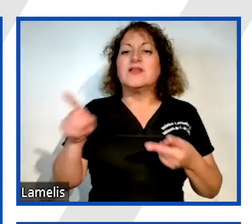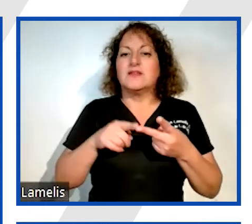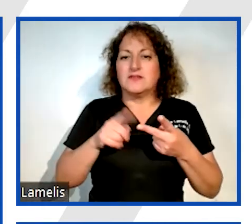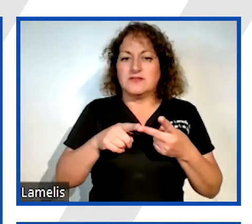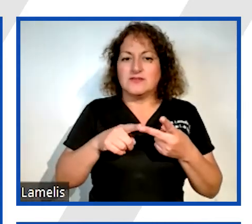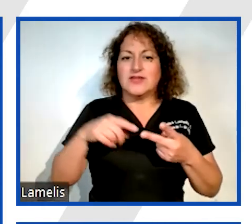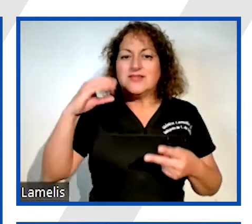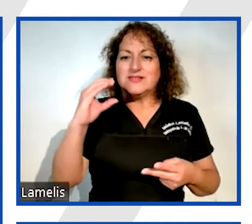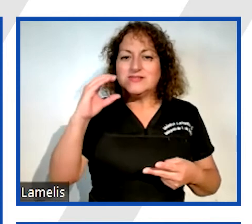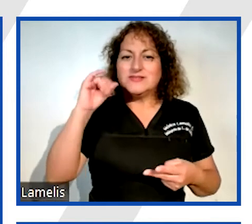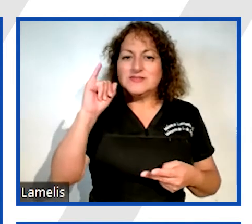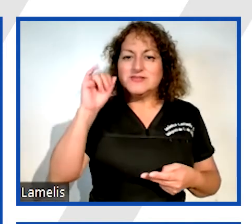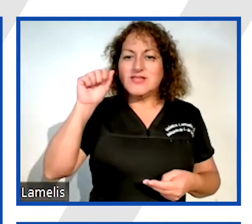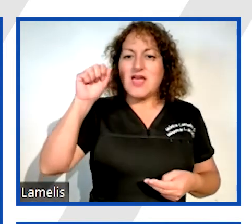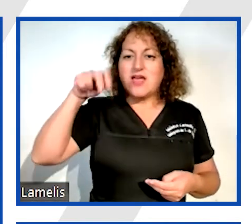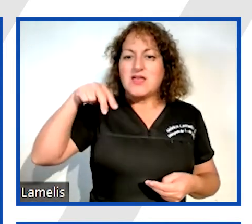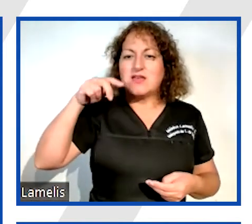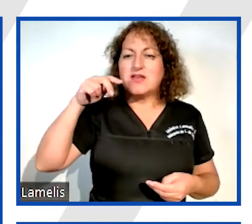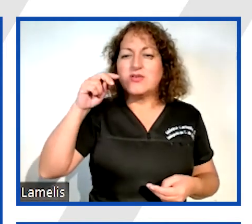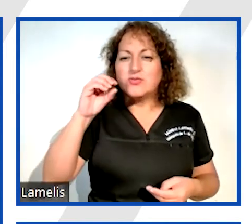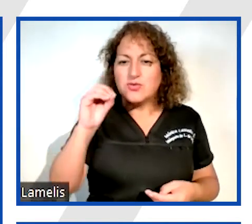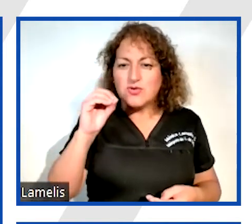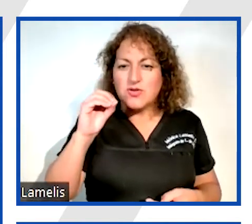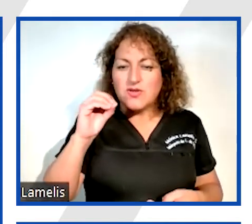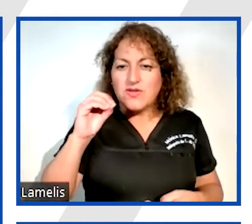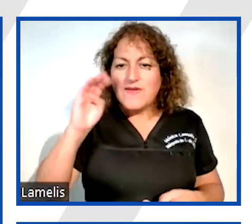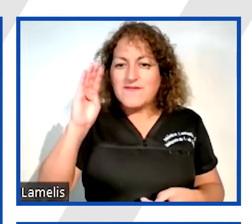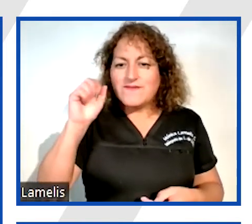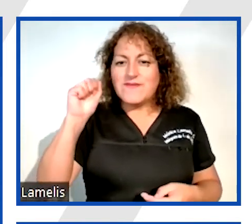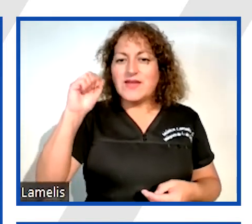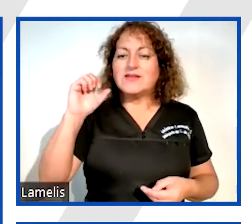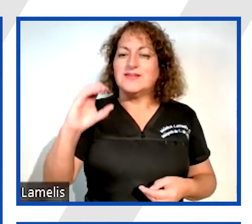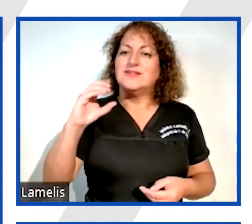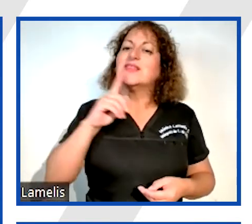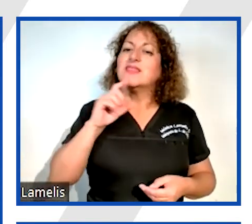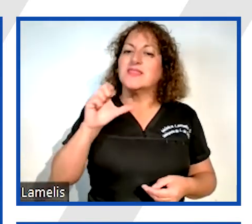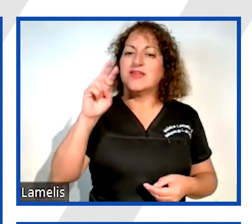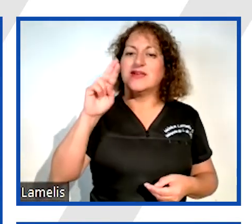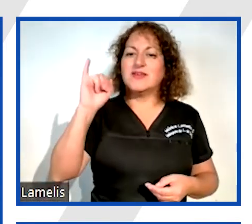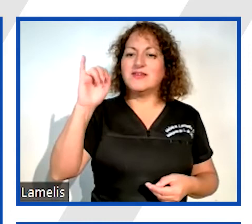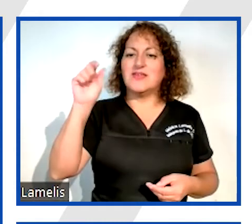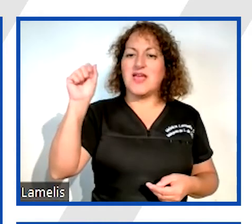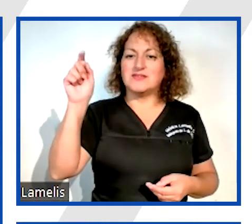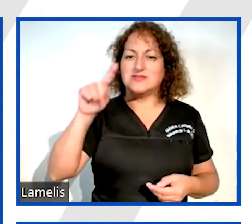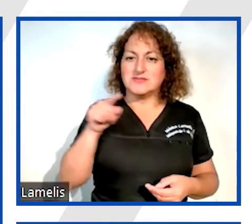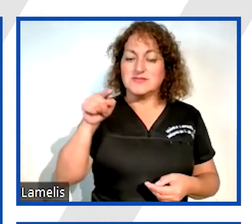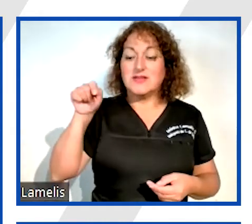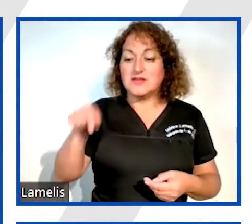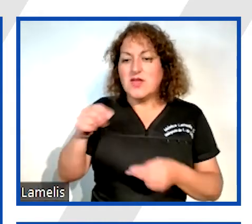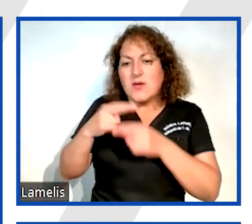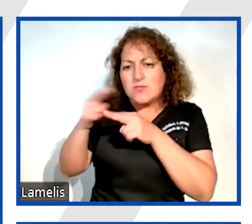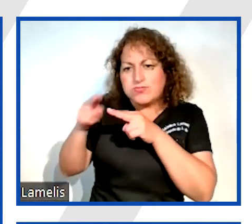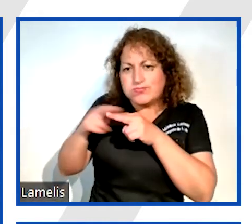mirando más adelante que también son importantes las cianobacterias porque nació una bacteria hecho en oxígeno y hasta el momento ahora lo único el único